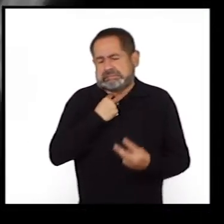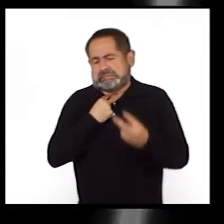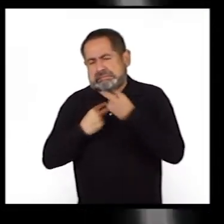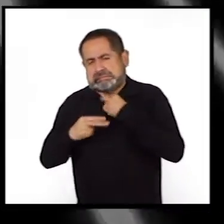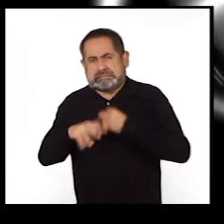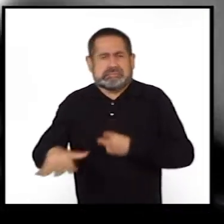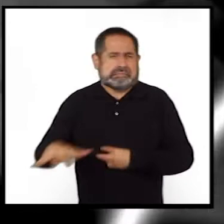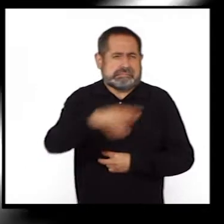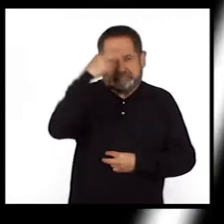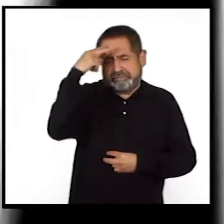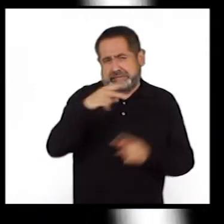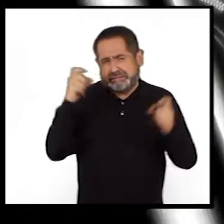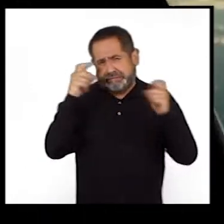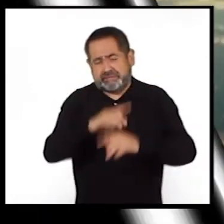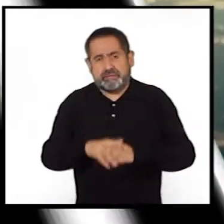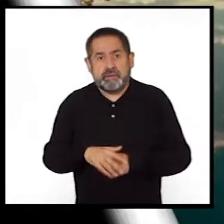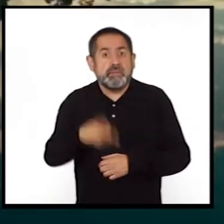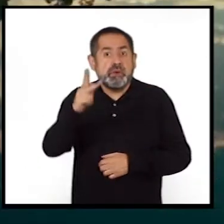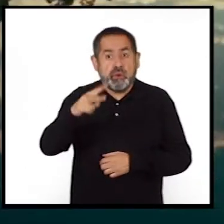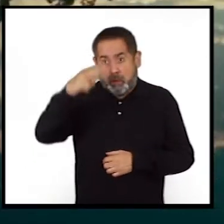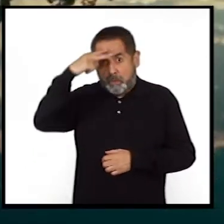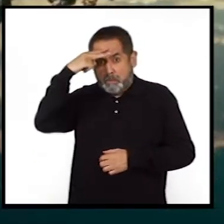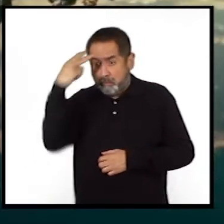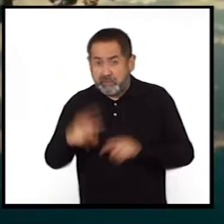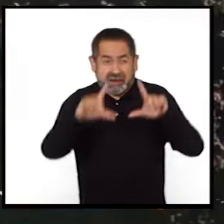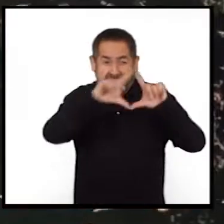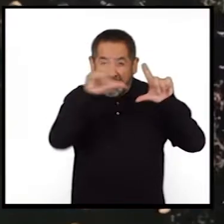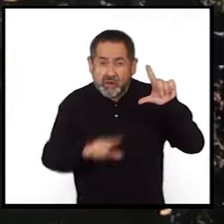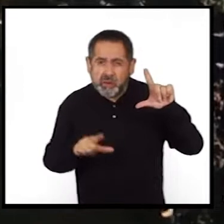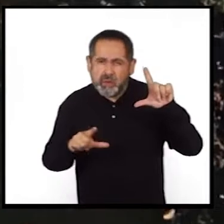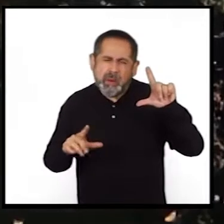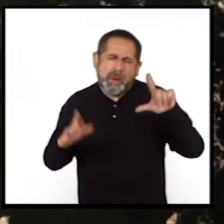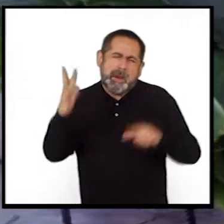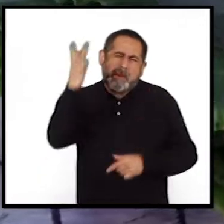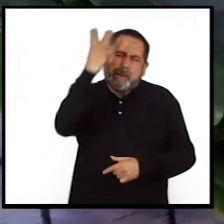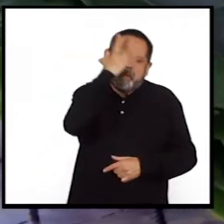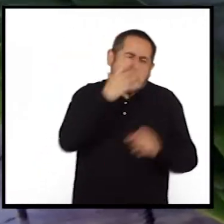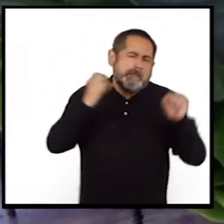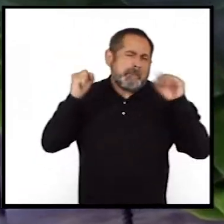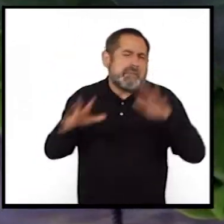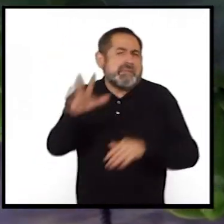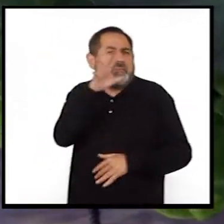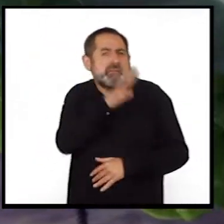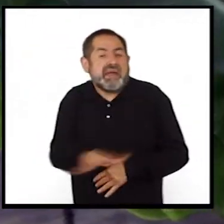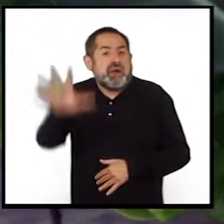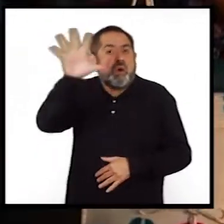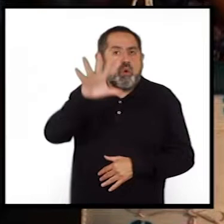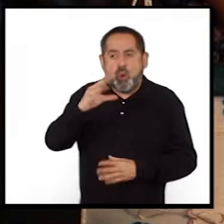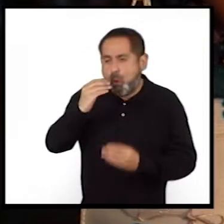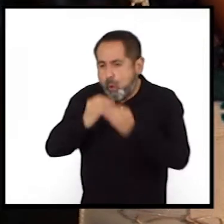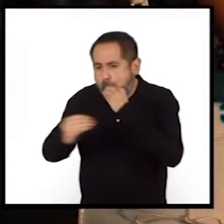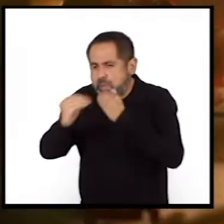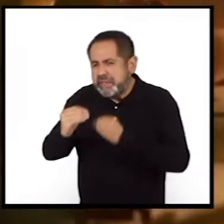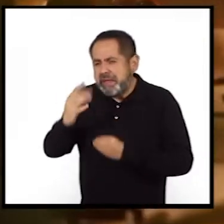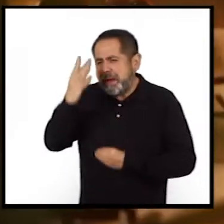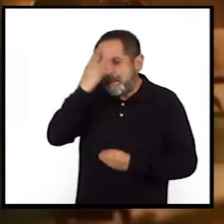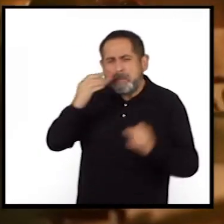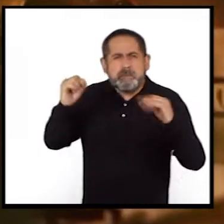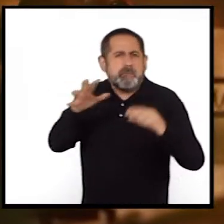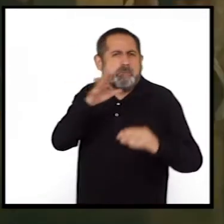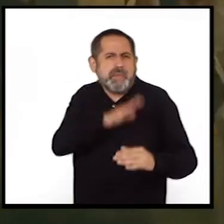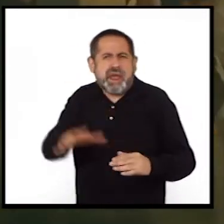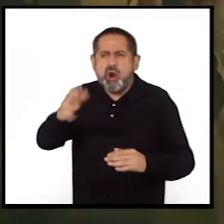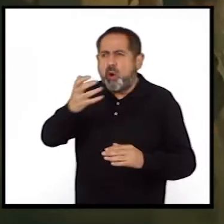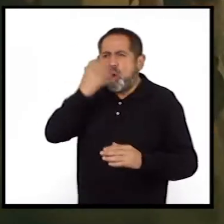nuestro hermoso pueblo mexicano. Pero México es mágico. Mágico en su comida, mágico en sus